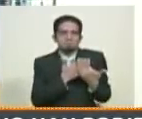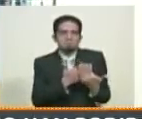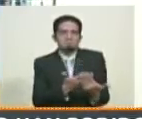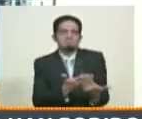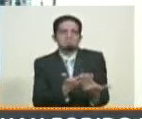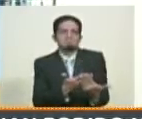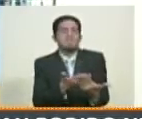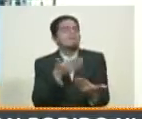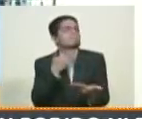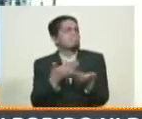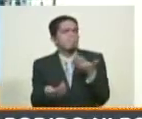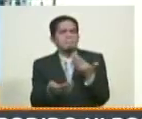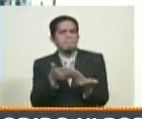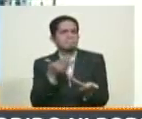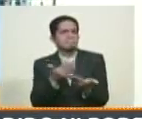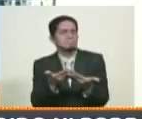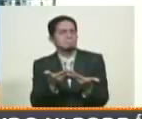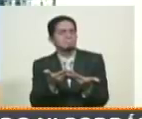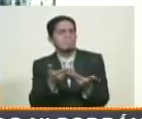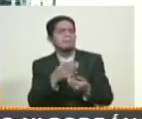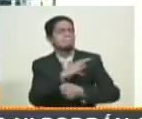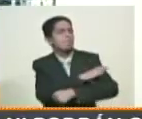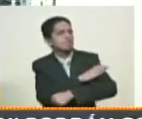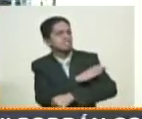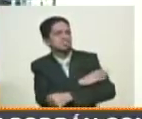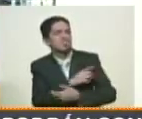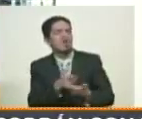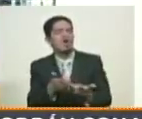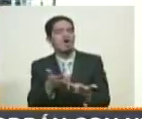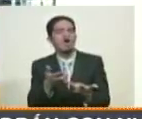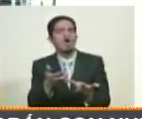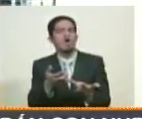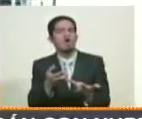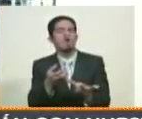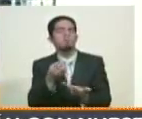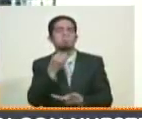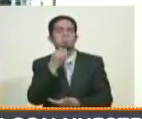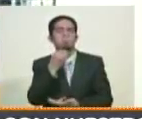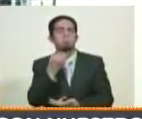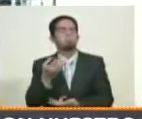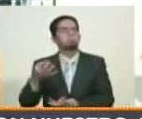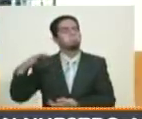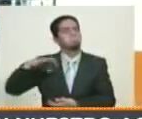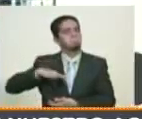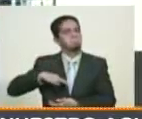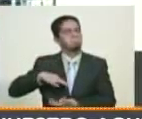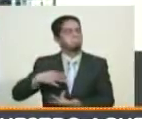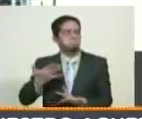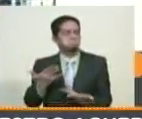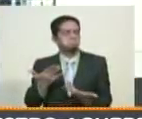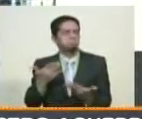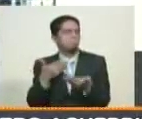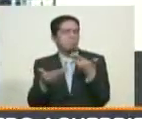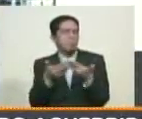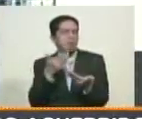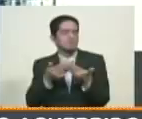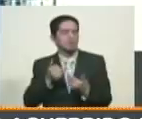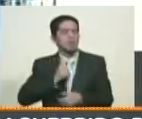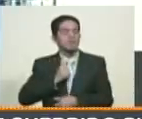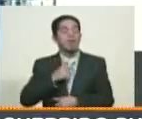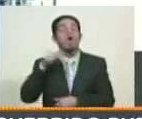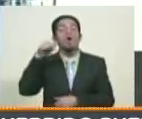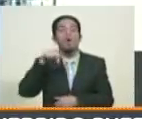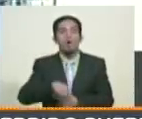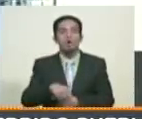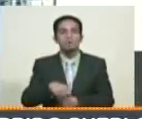condición política, económica, social, ideológica, etcétera, vamos hoy a dar,